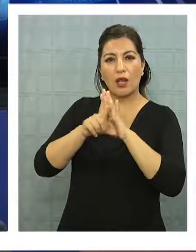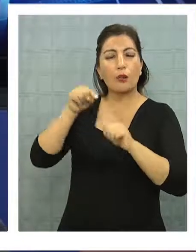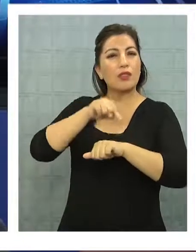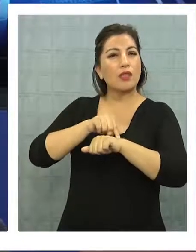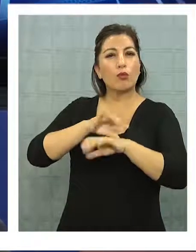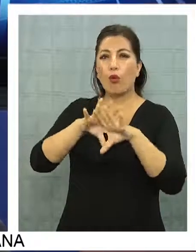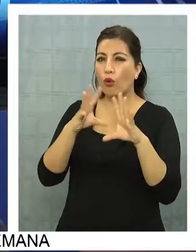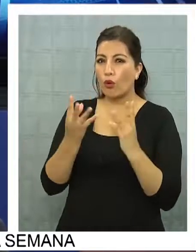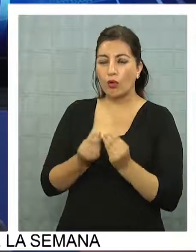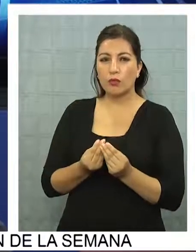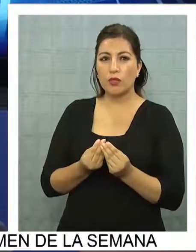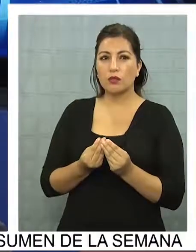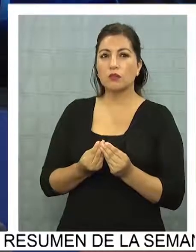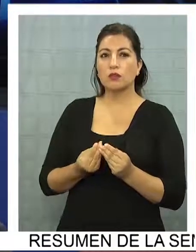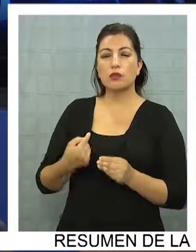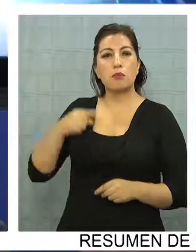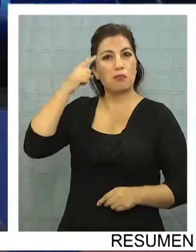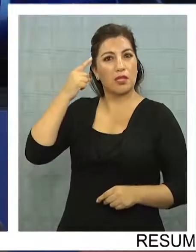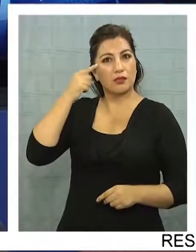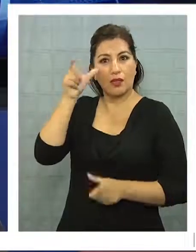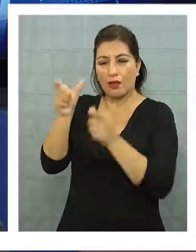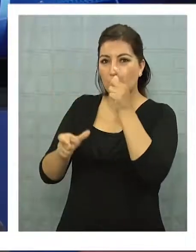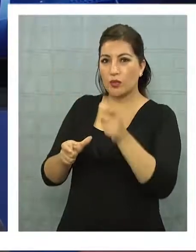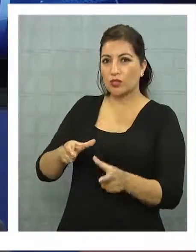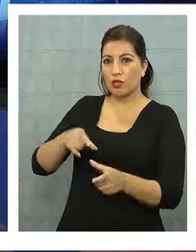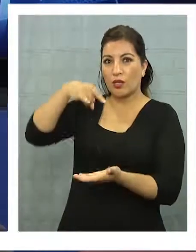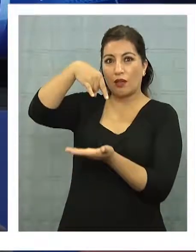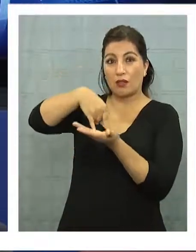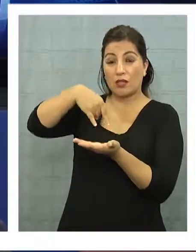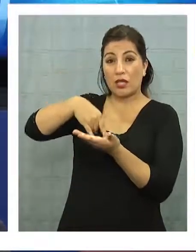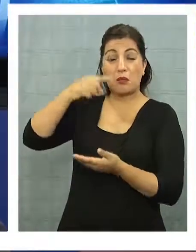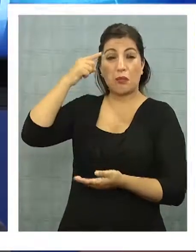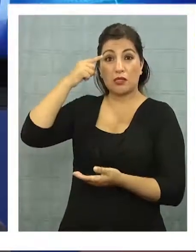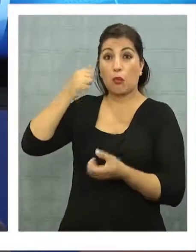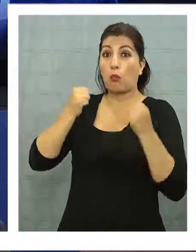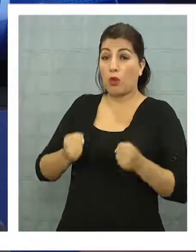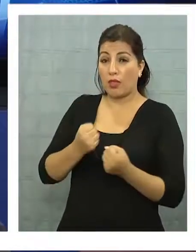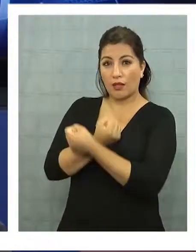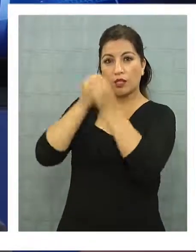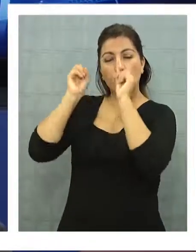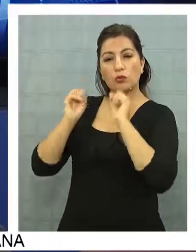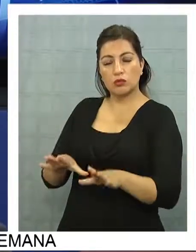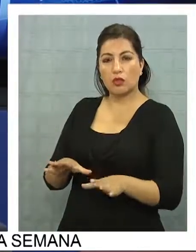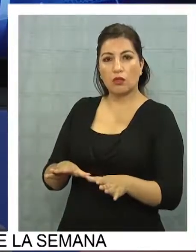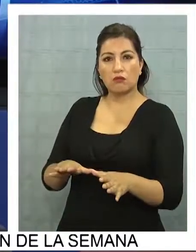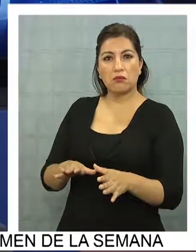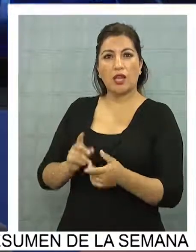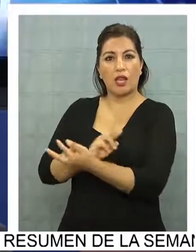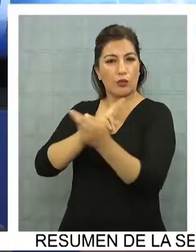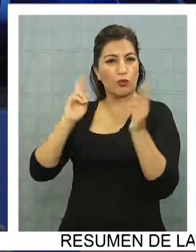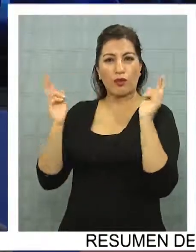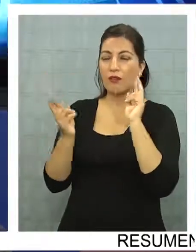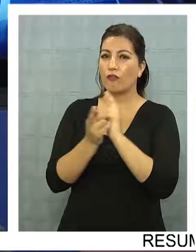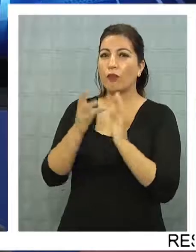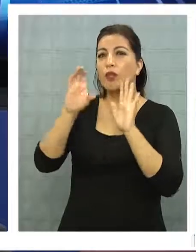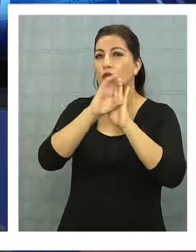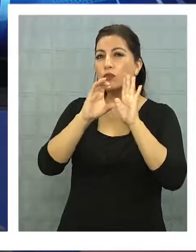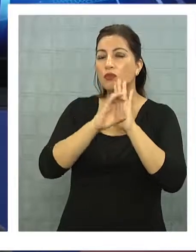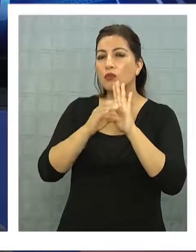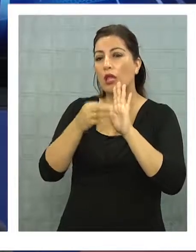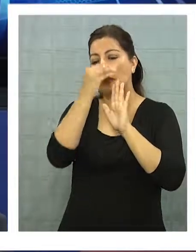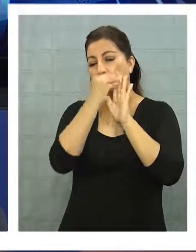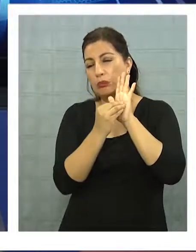no existe, la renuncia a los parlamentarios. Eso lo discutimos cuando hicimos la última reforma constitucional. Había, me acuerdo que algunos de los partidos plantearon que